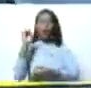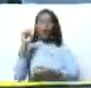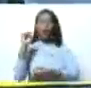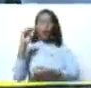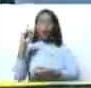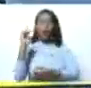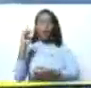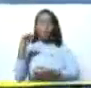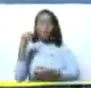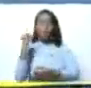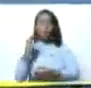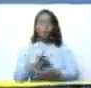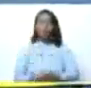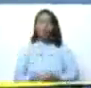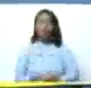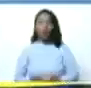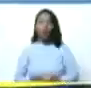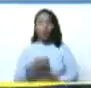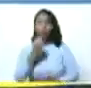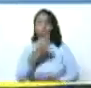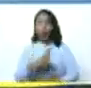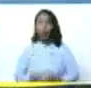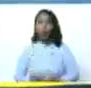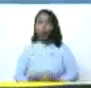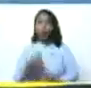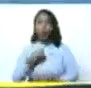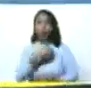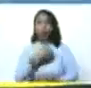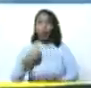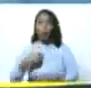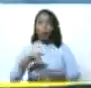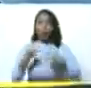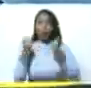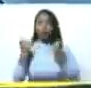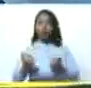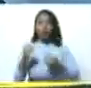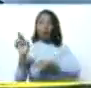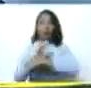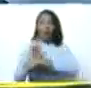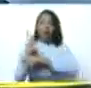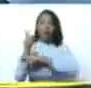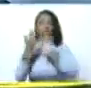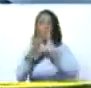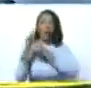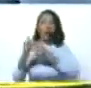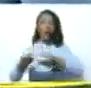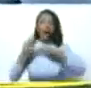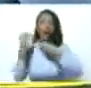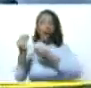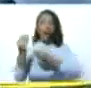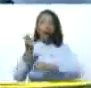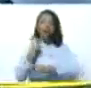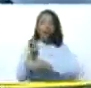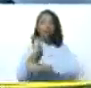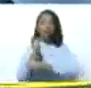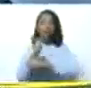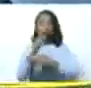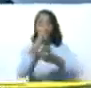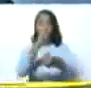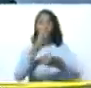El Fondemi. Bueno, yo quiero que inmediatamente a esta comuna le demos un financiamiento al